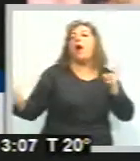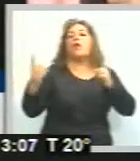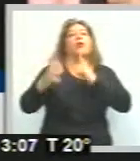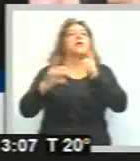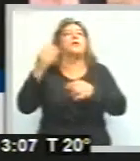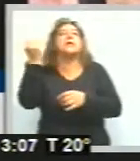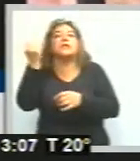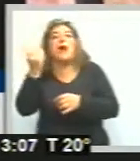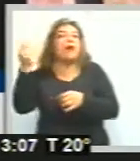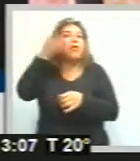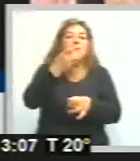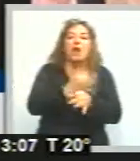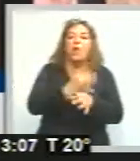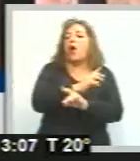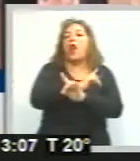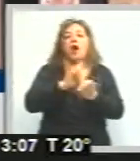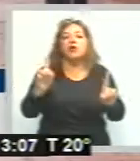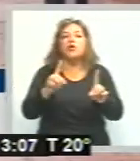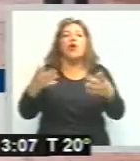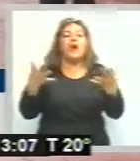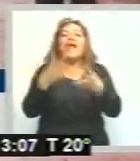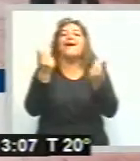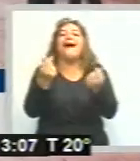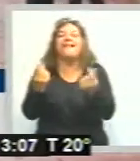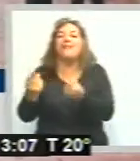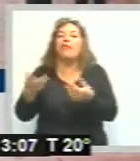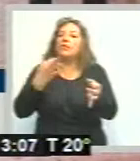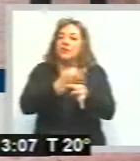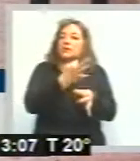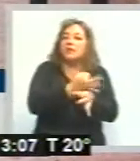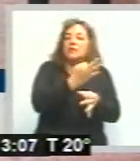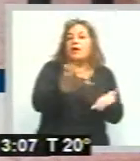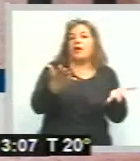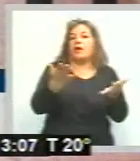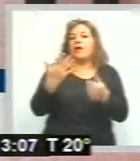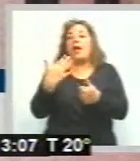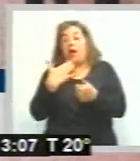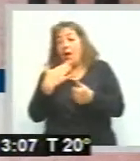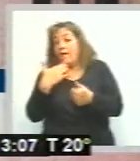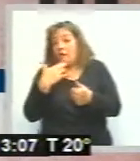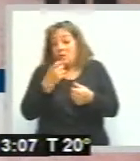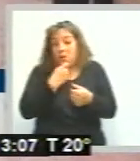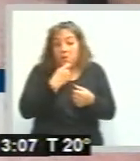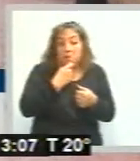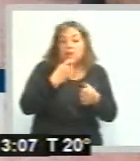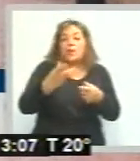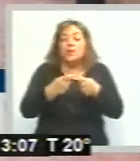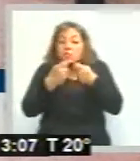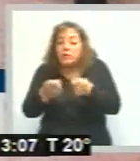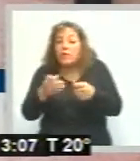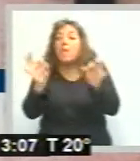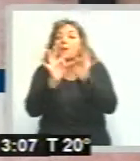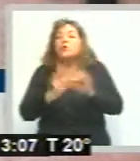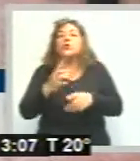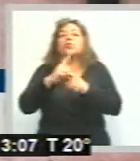no. Sino es contenido. Recordemos que abril era el proyecto número uno en lo que es nuestro trabajo. Por lo